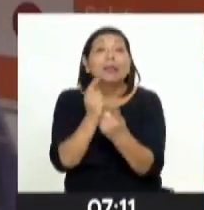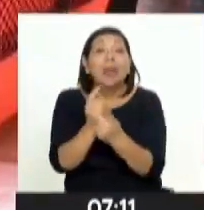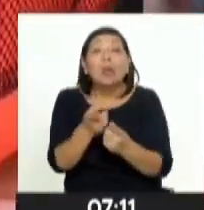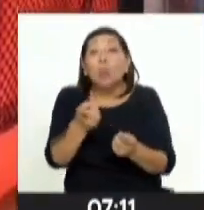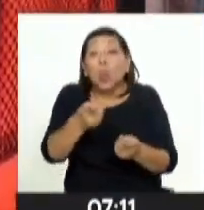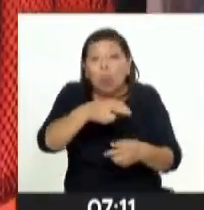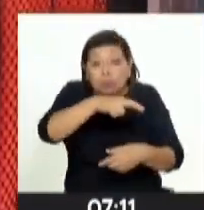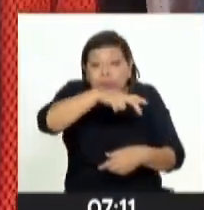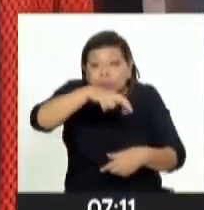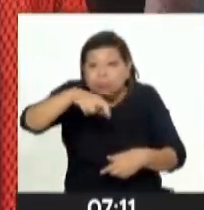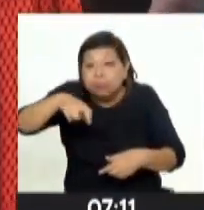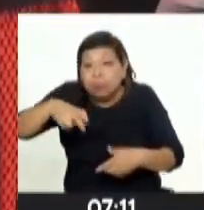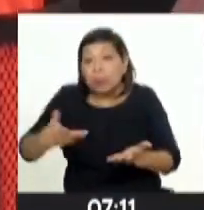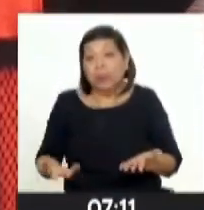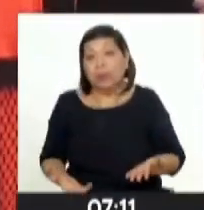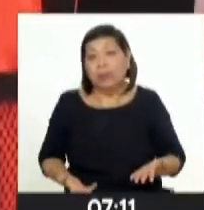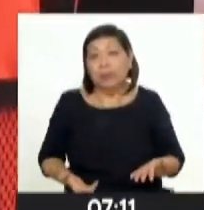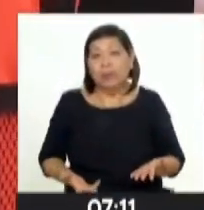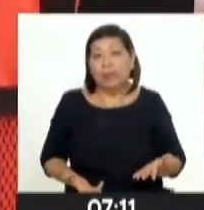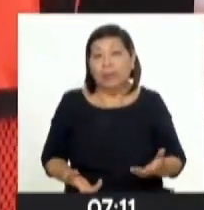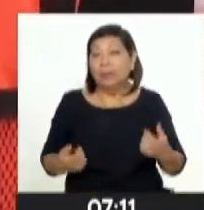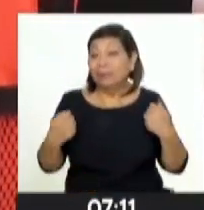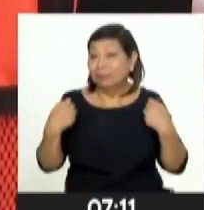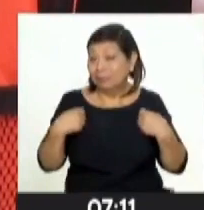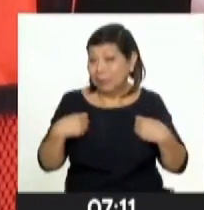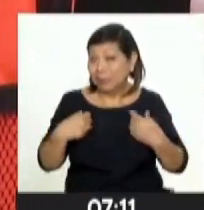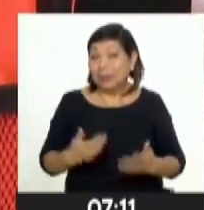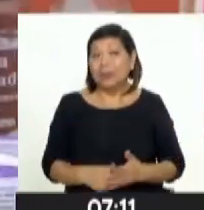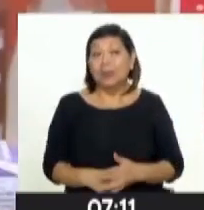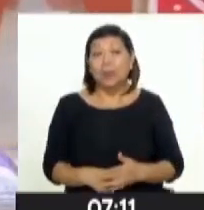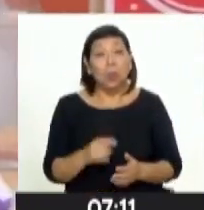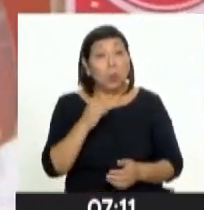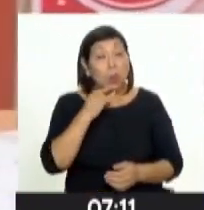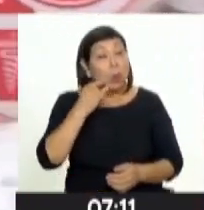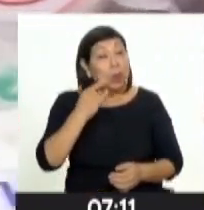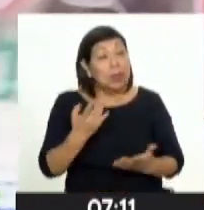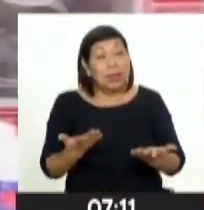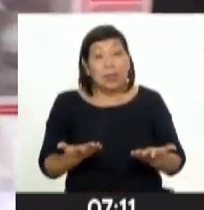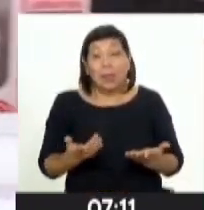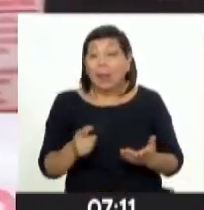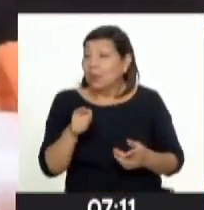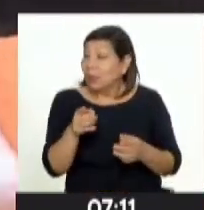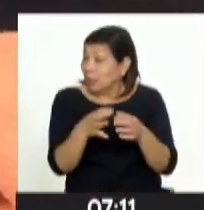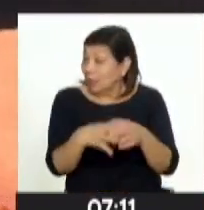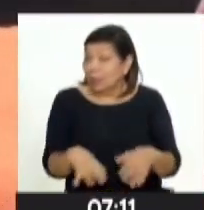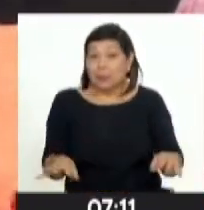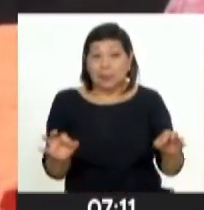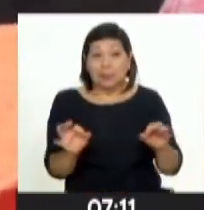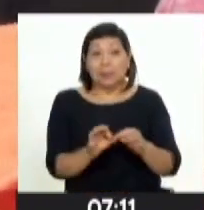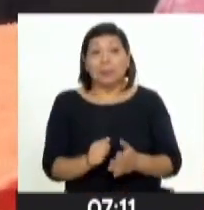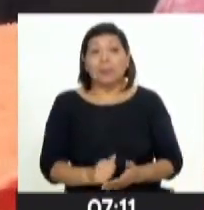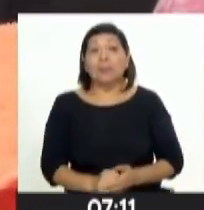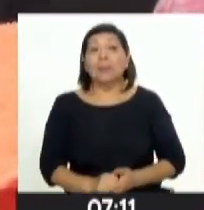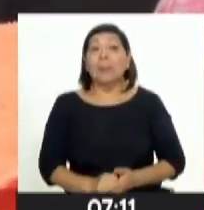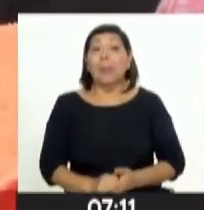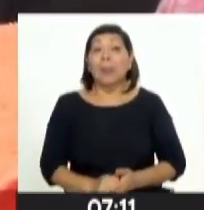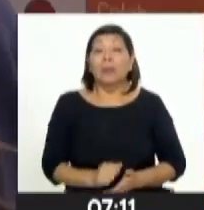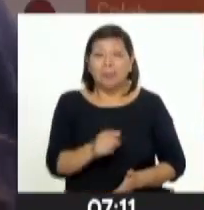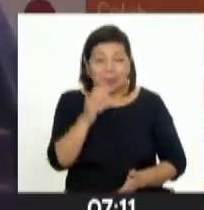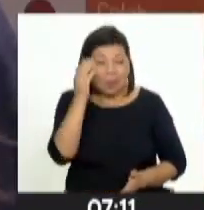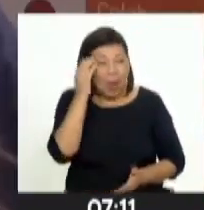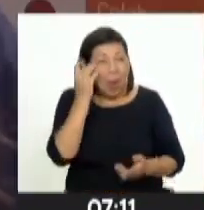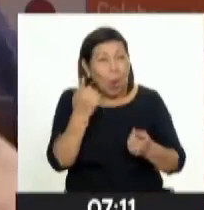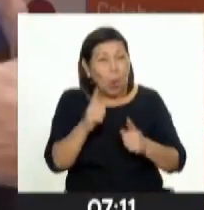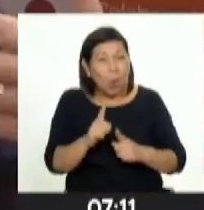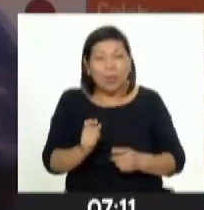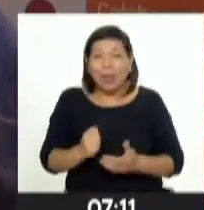evacuación. Dentro del combo de la supervivencia, la mochila de emergencia ocupa un lugar importante. Sabemos que hasta que llegue